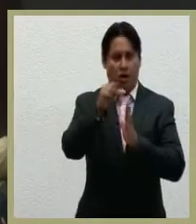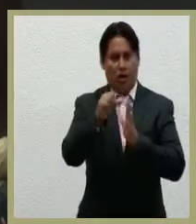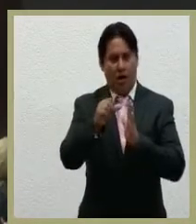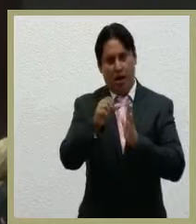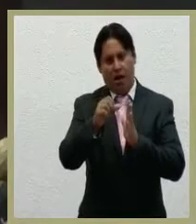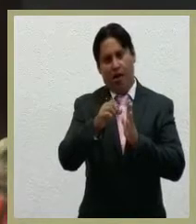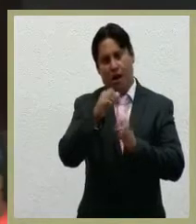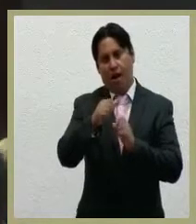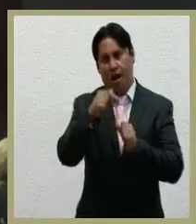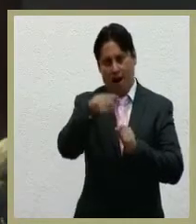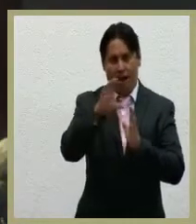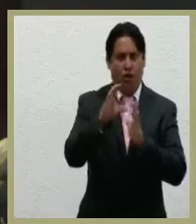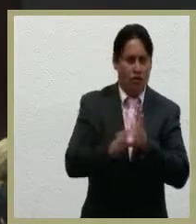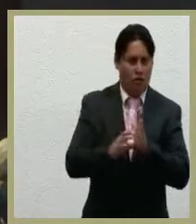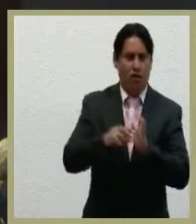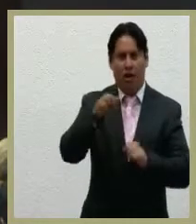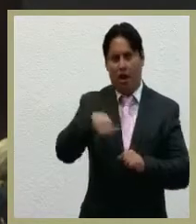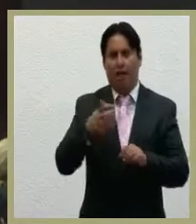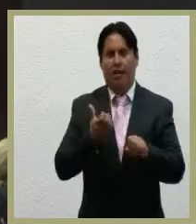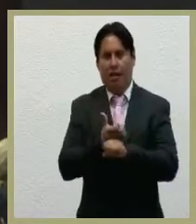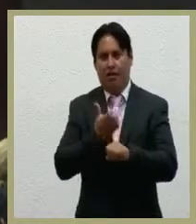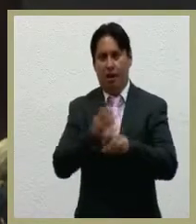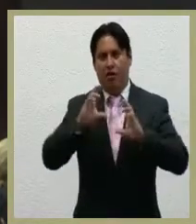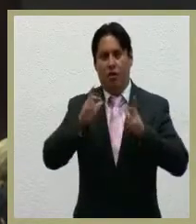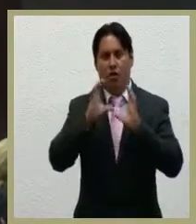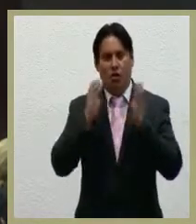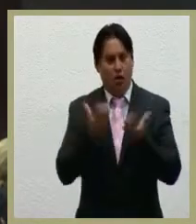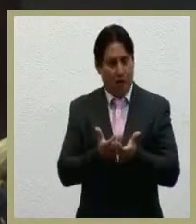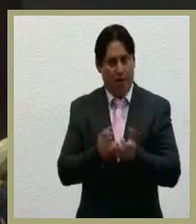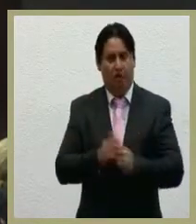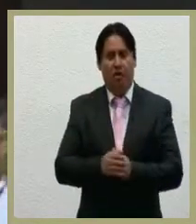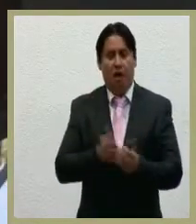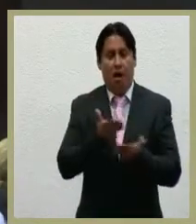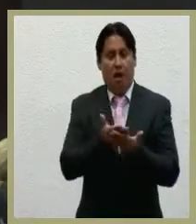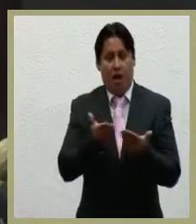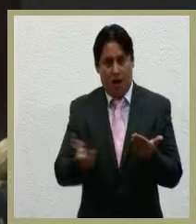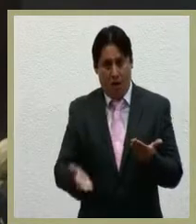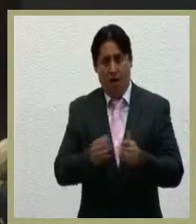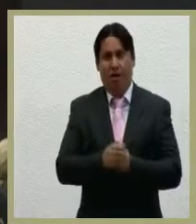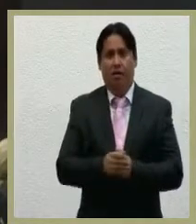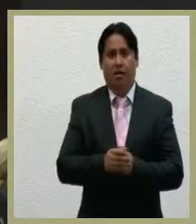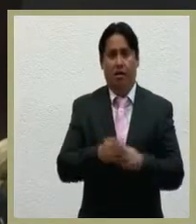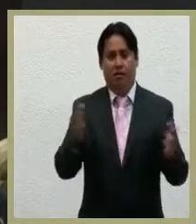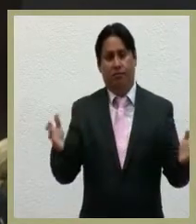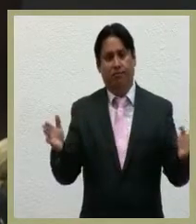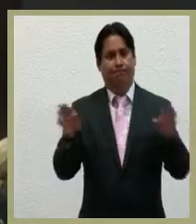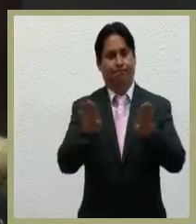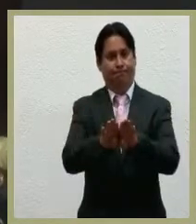66ª legislatura, procederemos a clausurar los